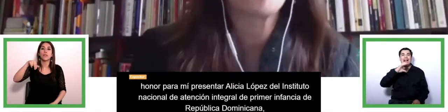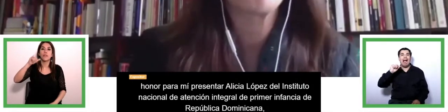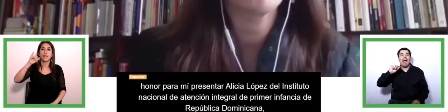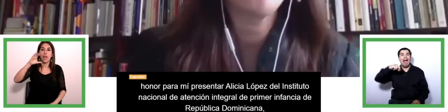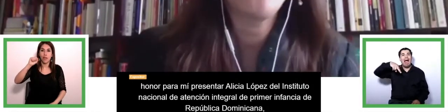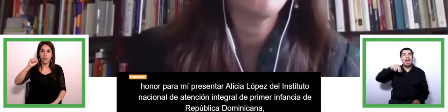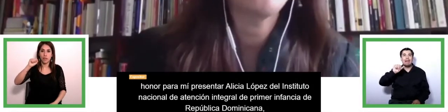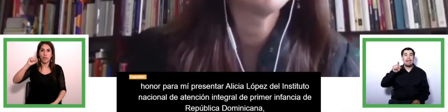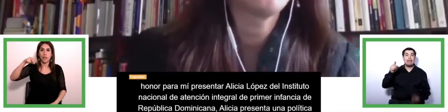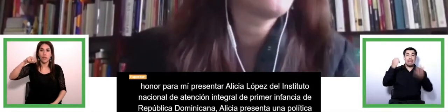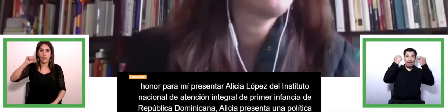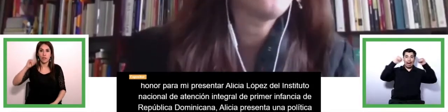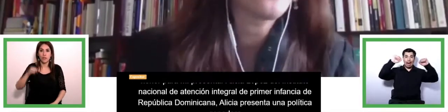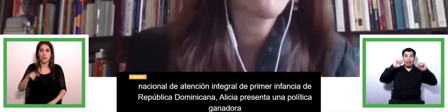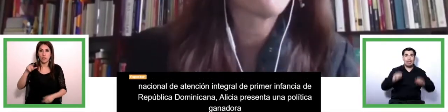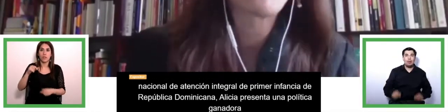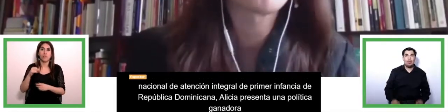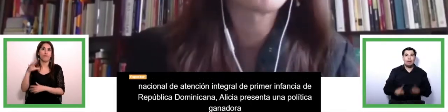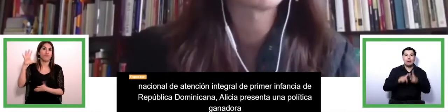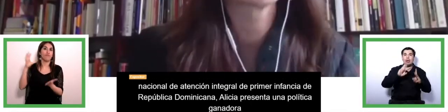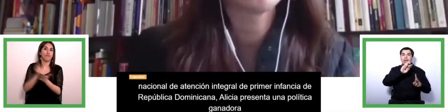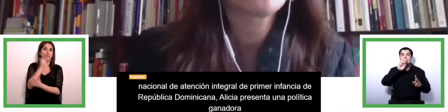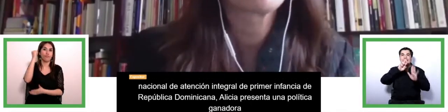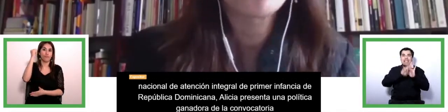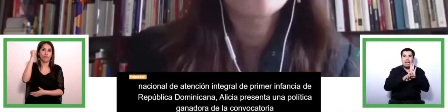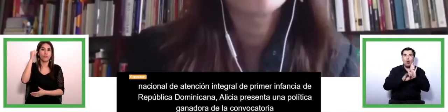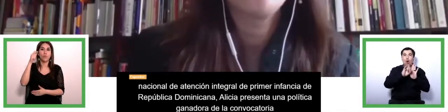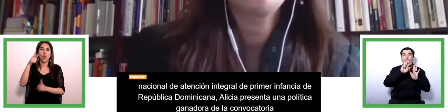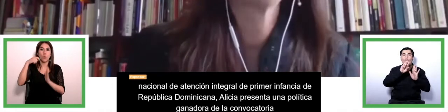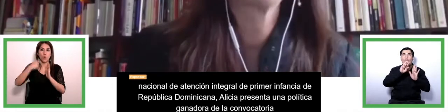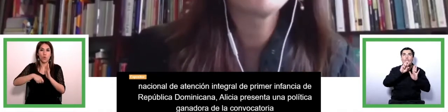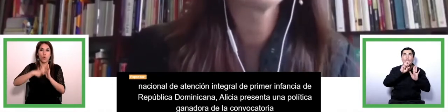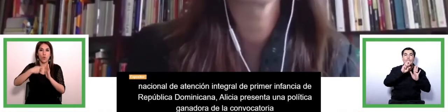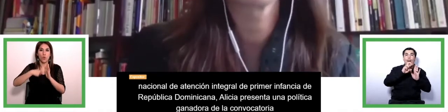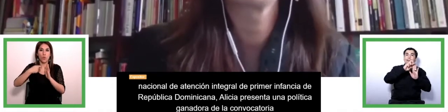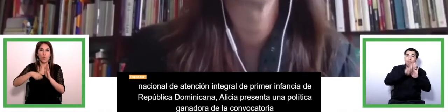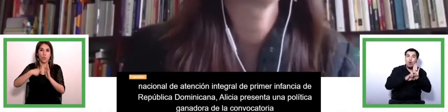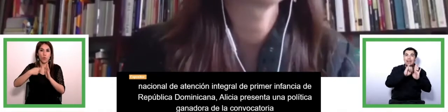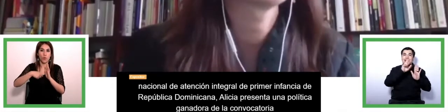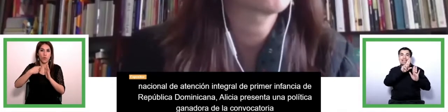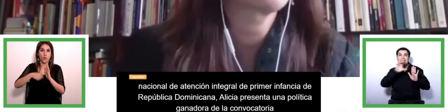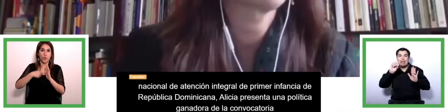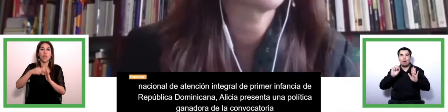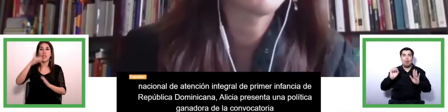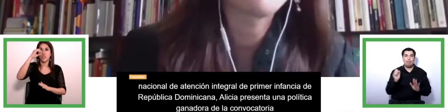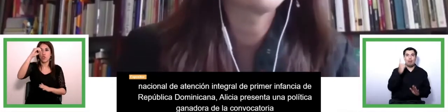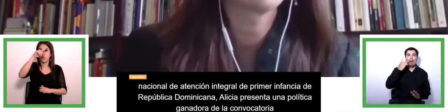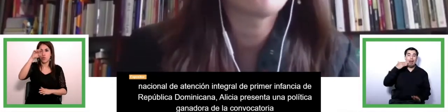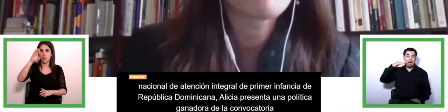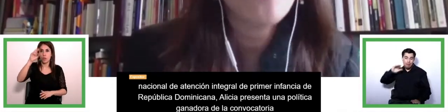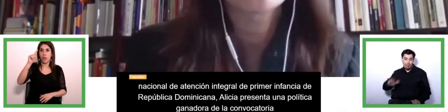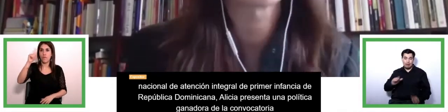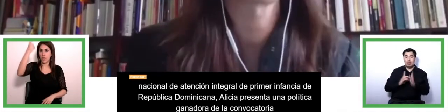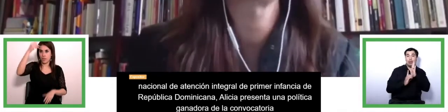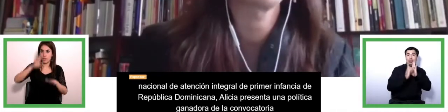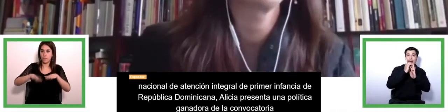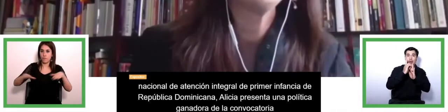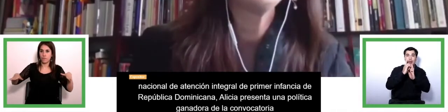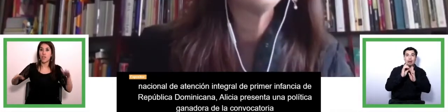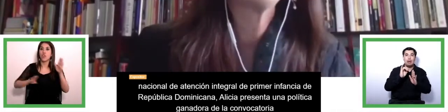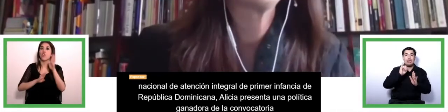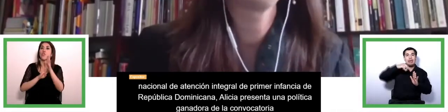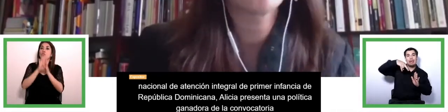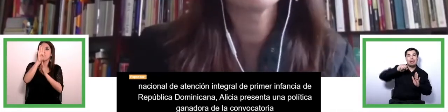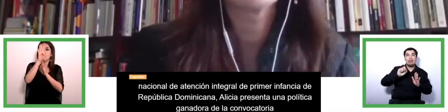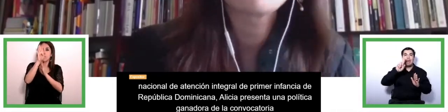política ganadora de la convocatoria CIVIU Project, el modelo de atención integrada para la primera infancia